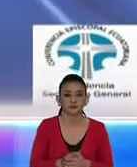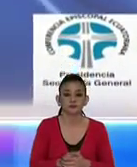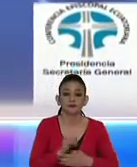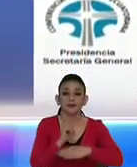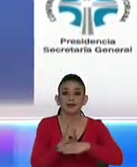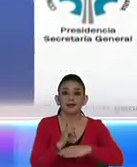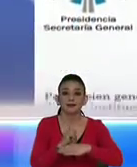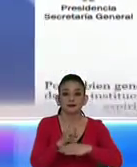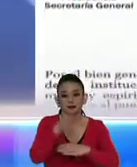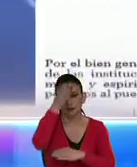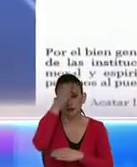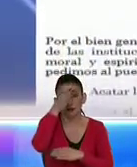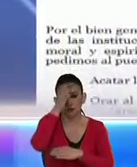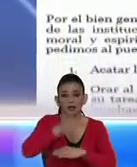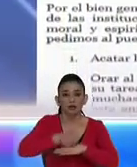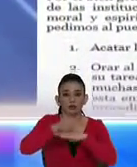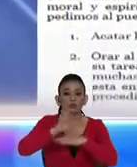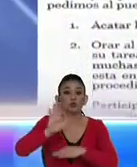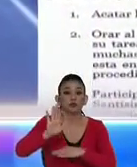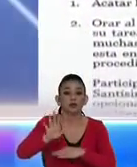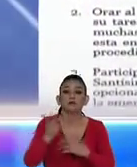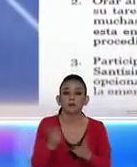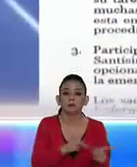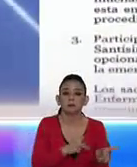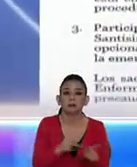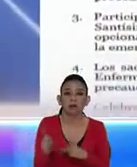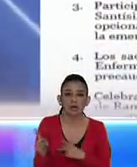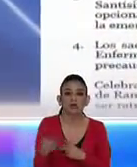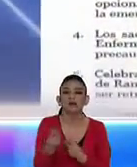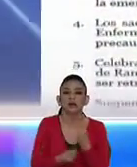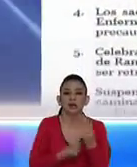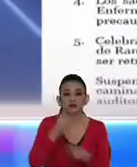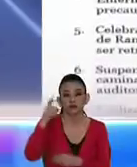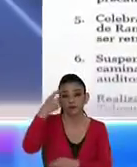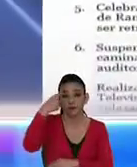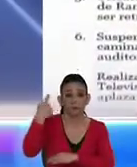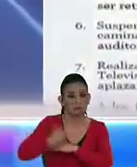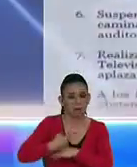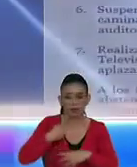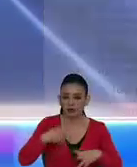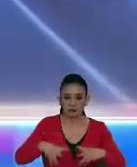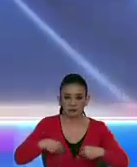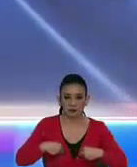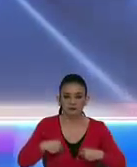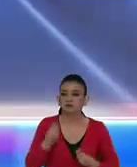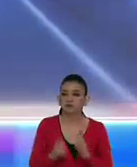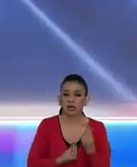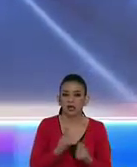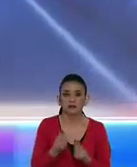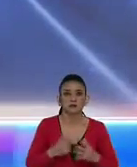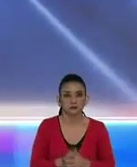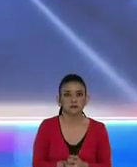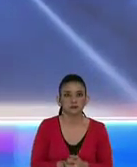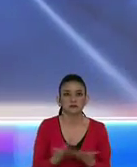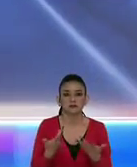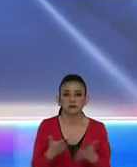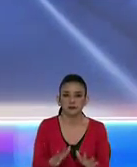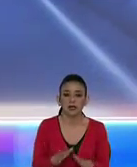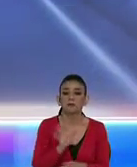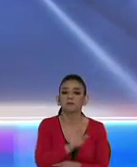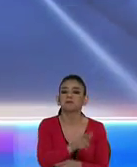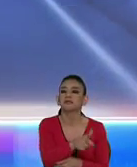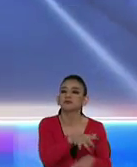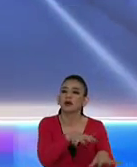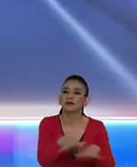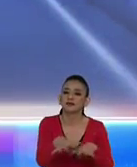Conferencia Episcopal Ecuatoriana, en su plan sujeto a acatar las disposiciones del gobierno, indicó, entre otros temas, que se participará de la Eucaristía, evitando